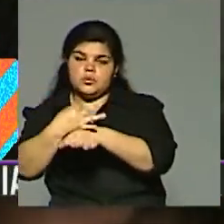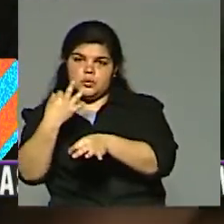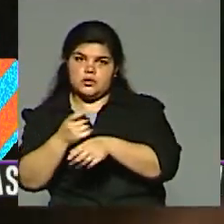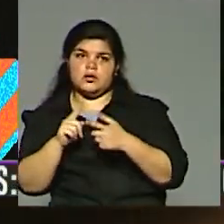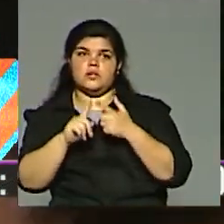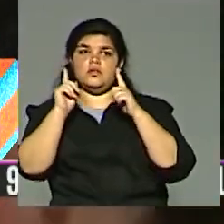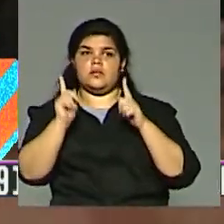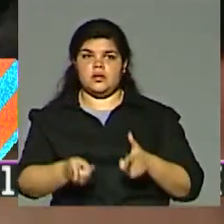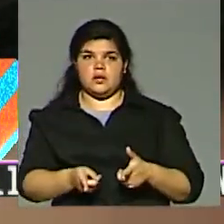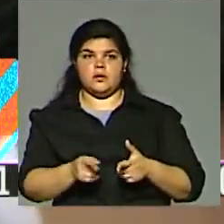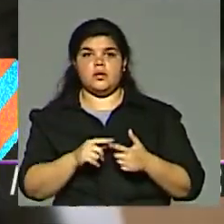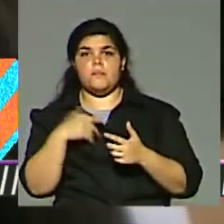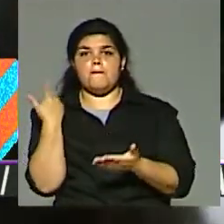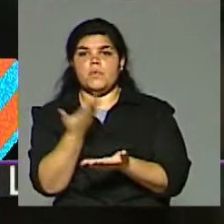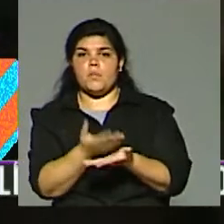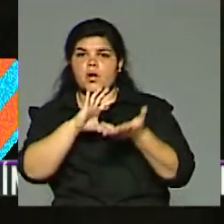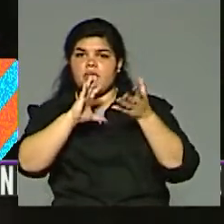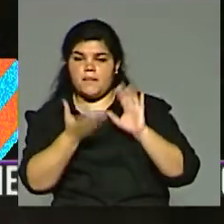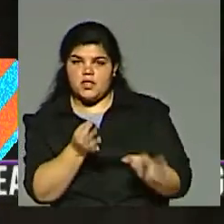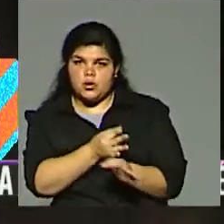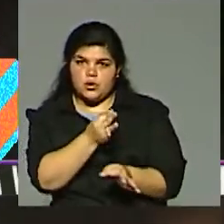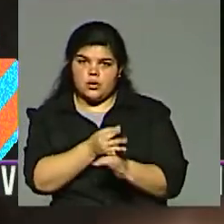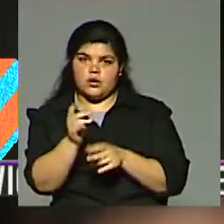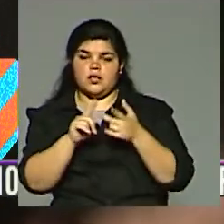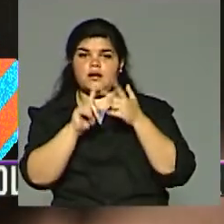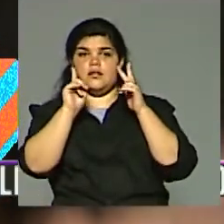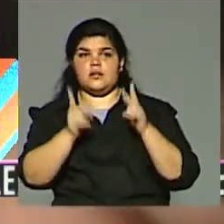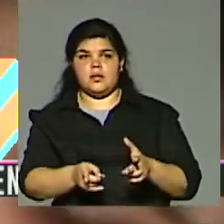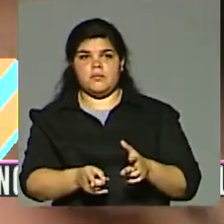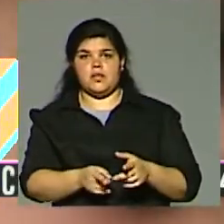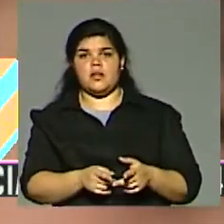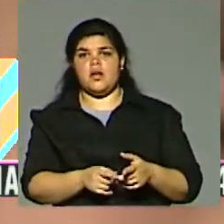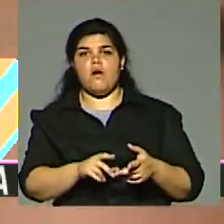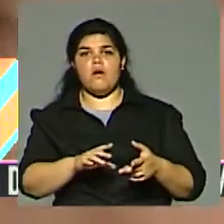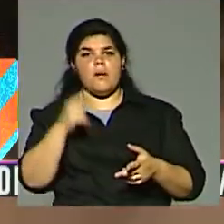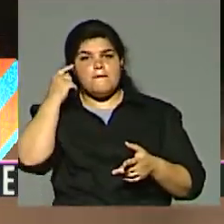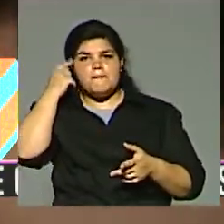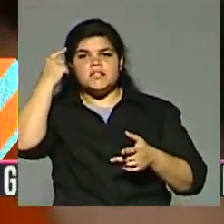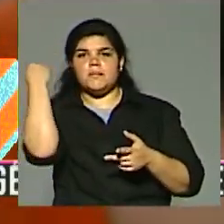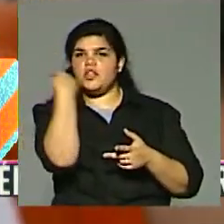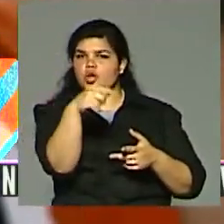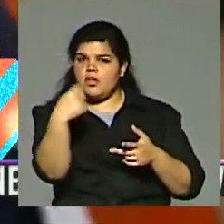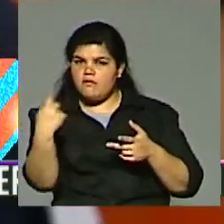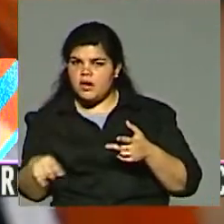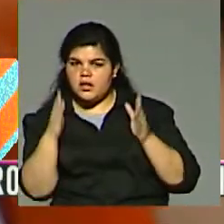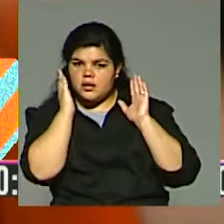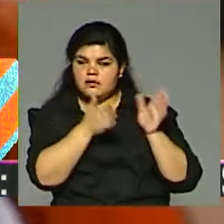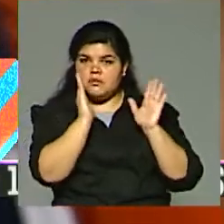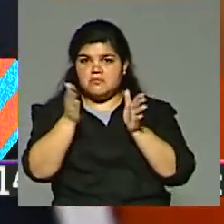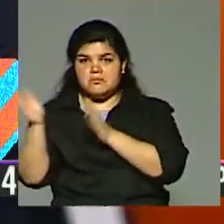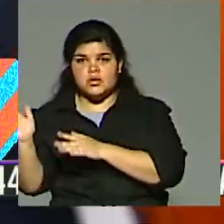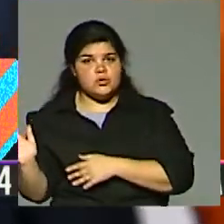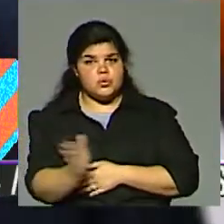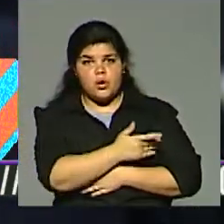adopción de propuestas metodológicas diferentes, la adopción de enfoques distintos, hasta algo, un detalle menor que tiene que ver con